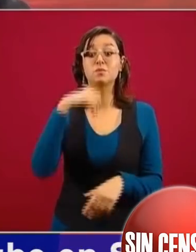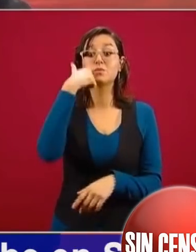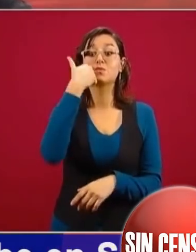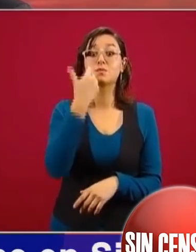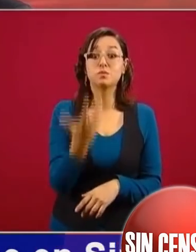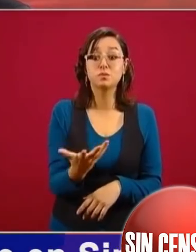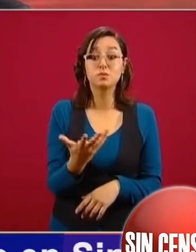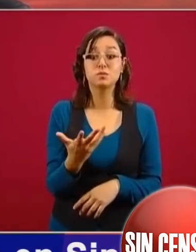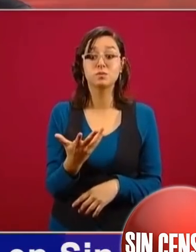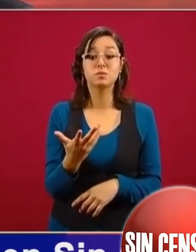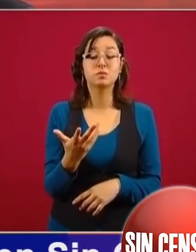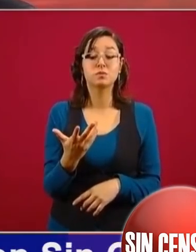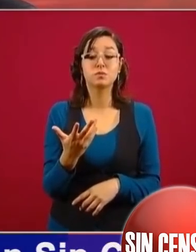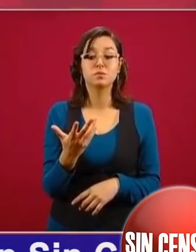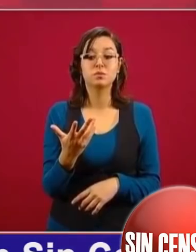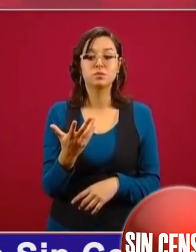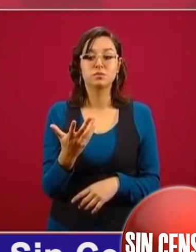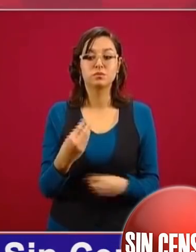vivir